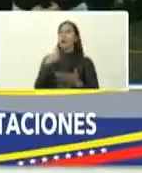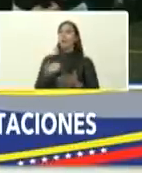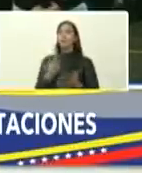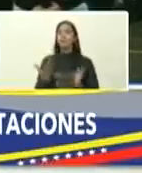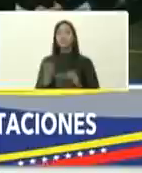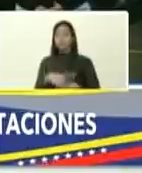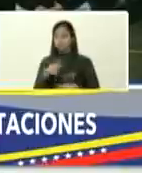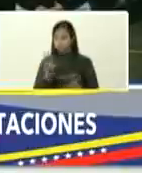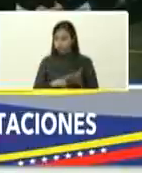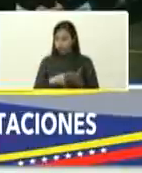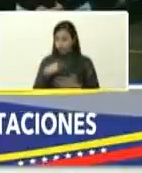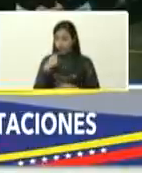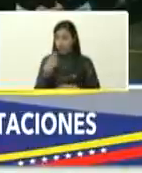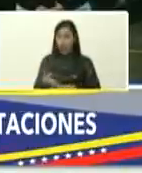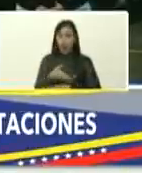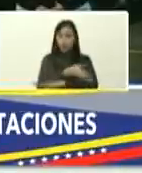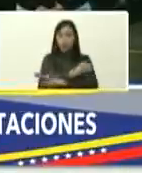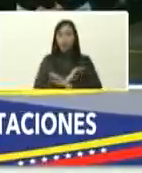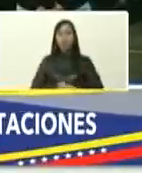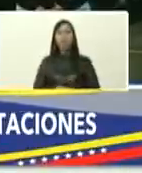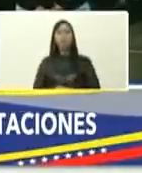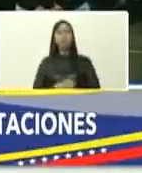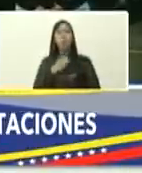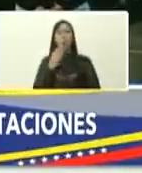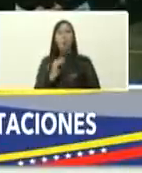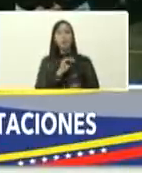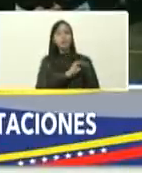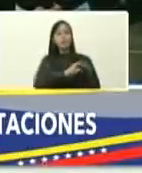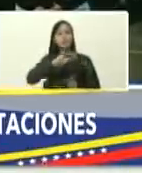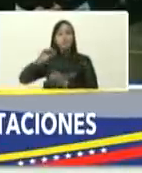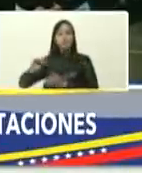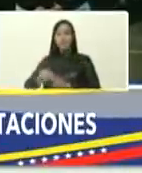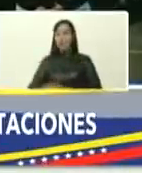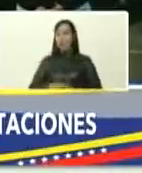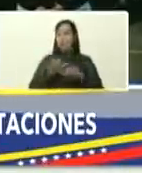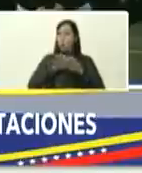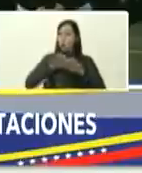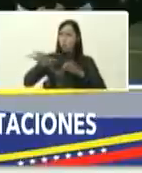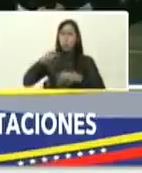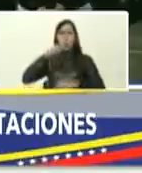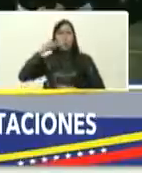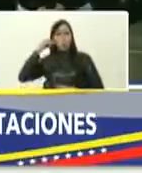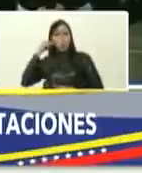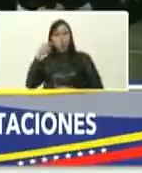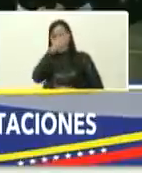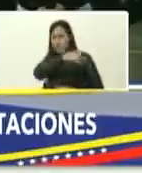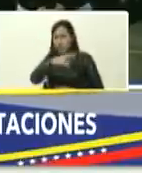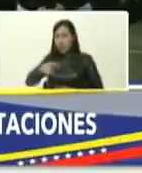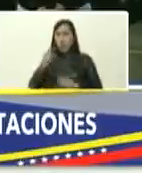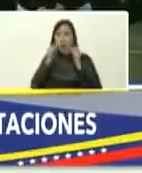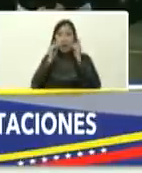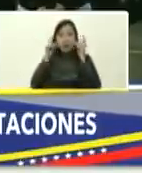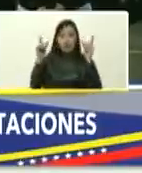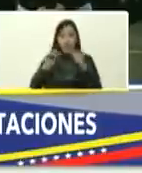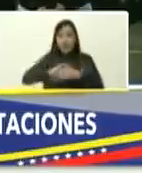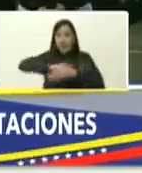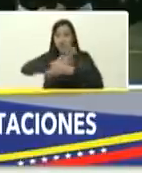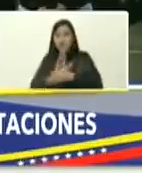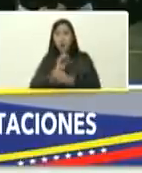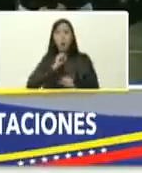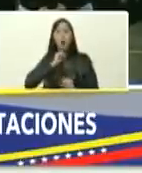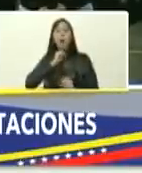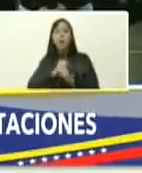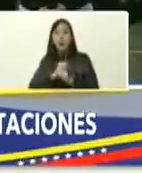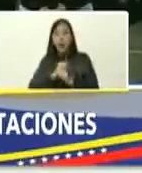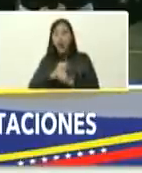¿verdad? Bueno, millones de venezolanos y venezolanas que se levantan a trabajar,